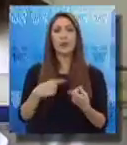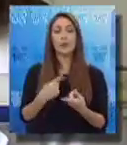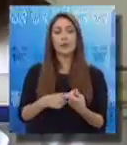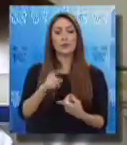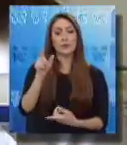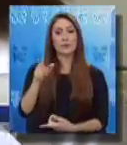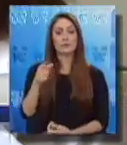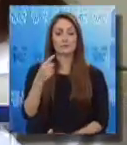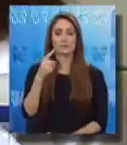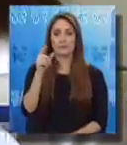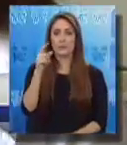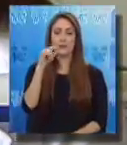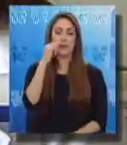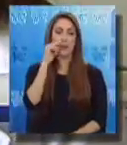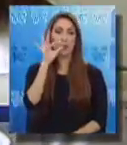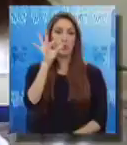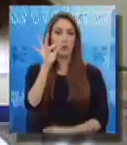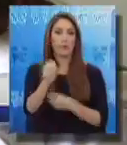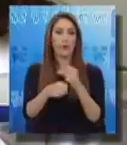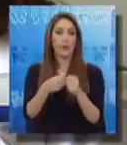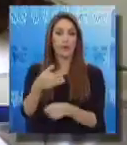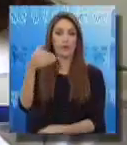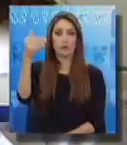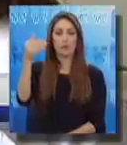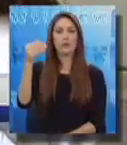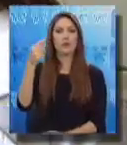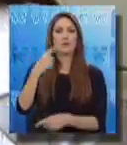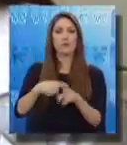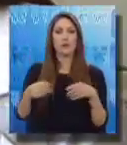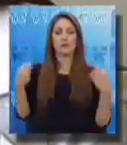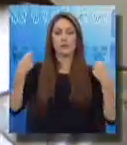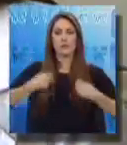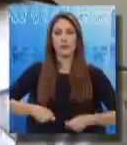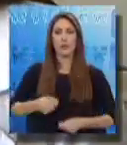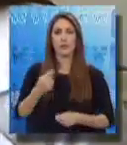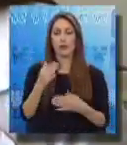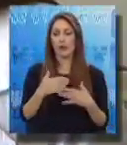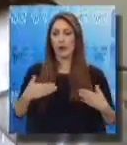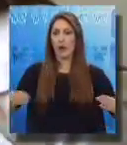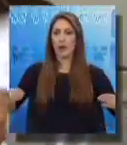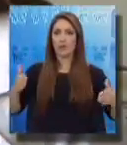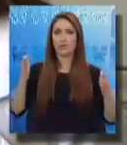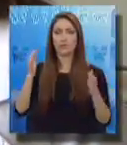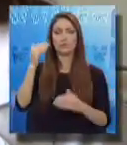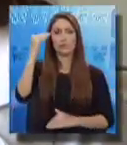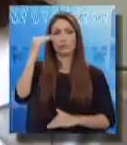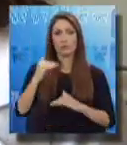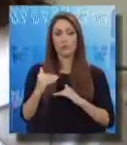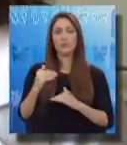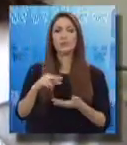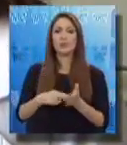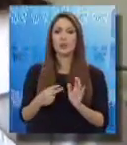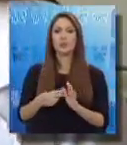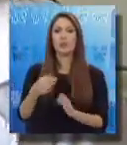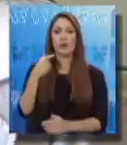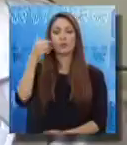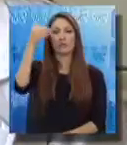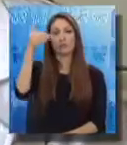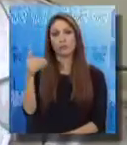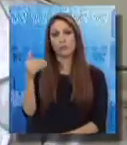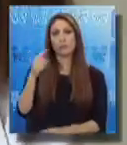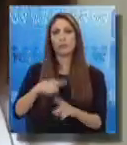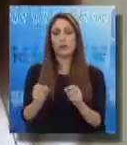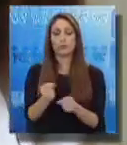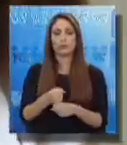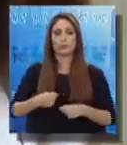hijo, un niño de 9 años que tenga que usar talla 12, pero solo le queda de ancho y no de largo, es un niño que tiene un retraso en talla, pero aumento en